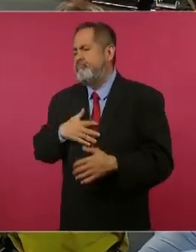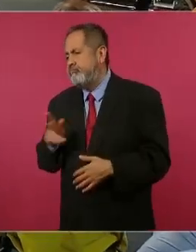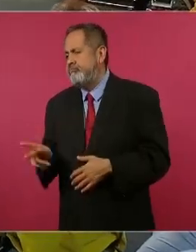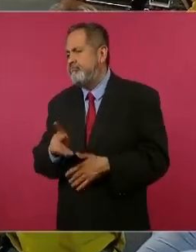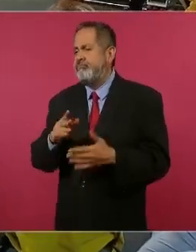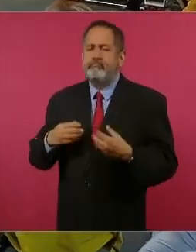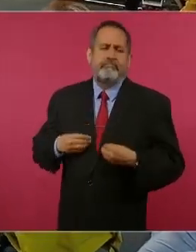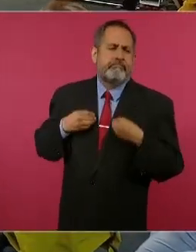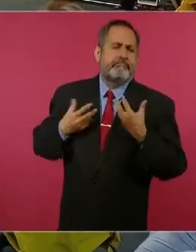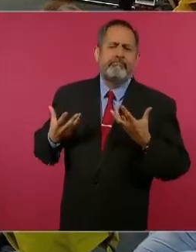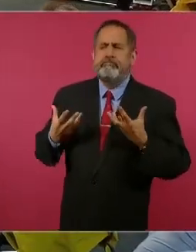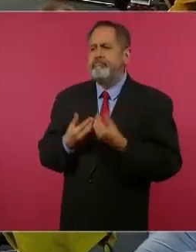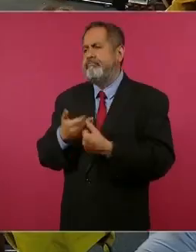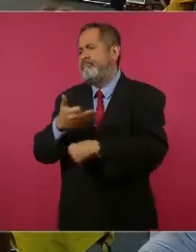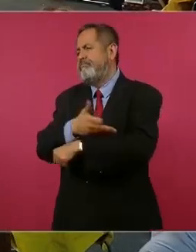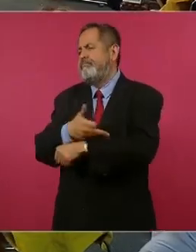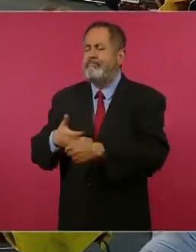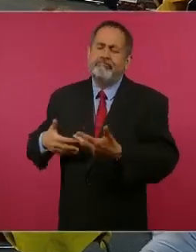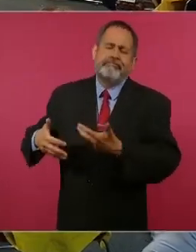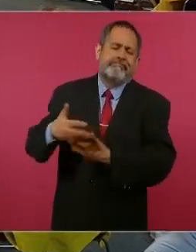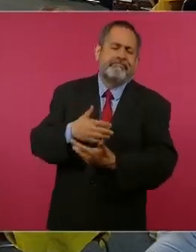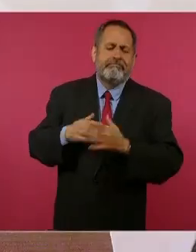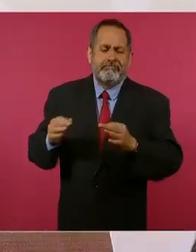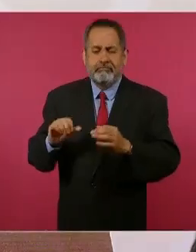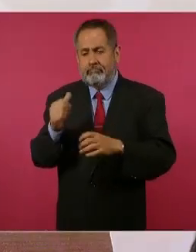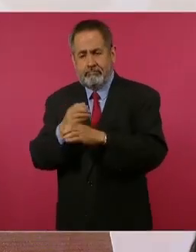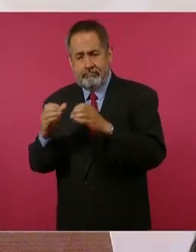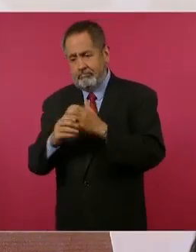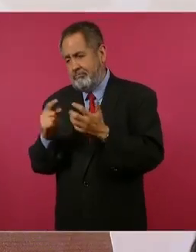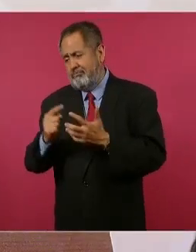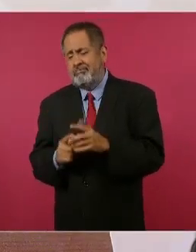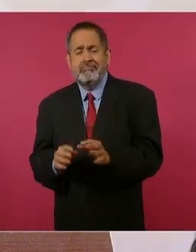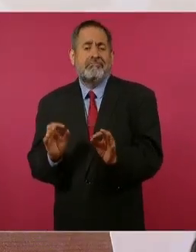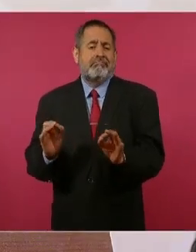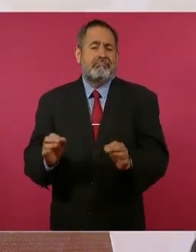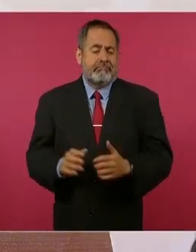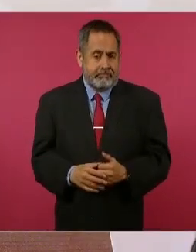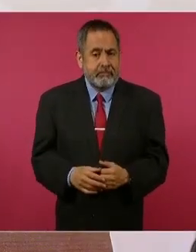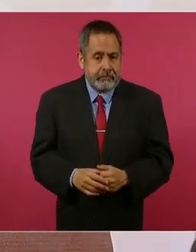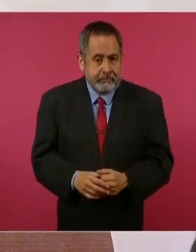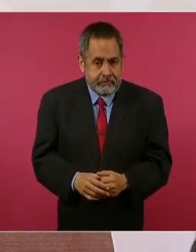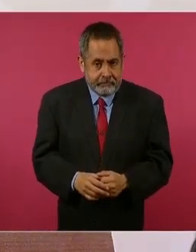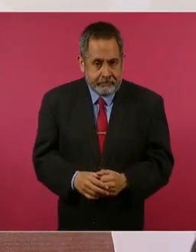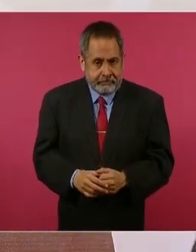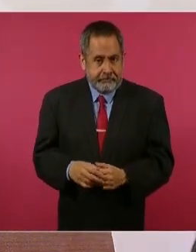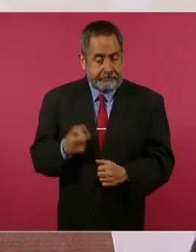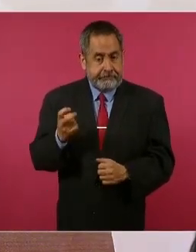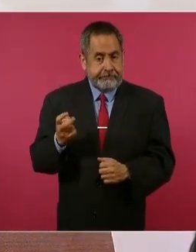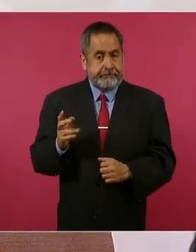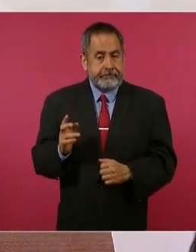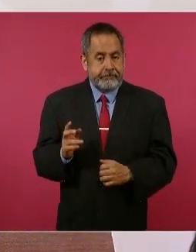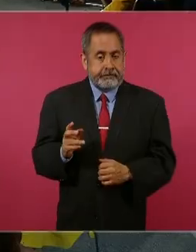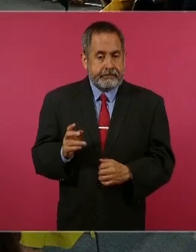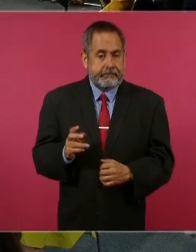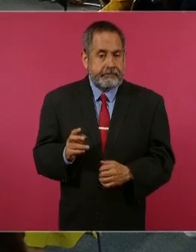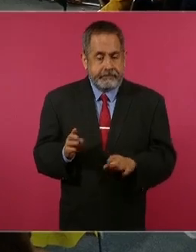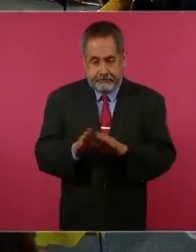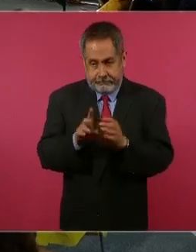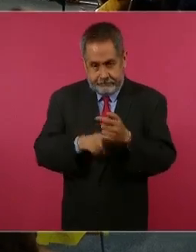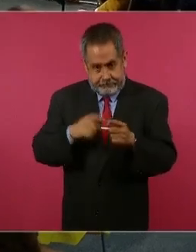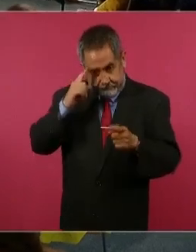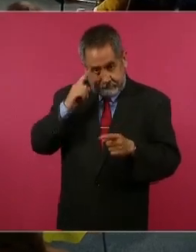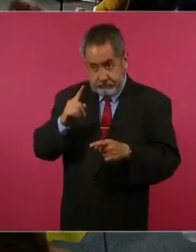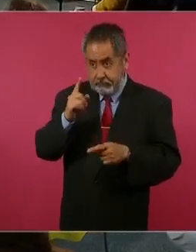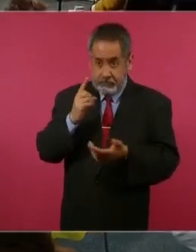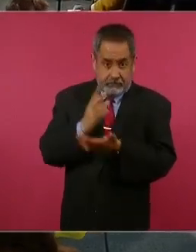con la familia y otras cosas que no sólo son